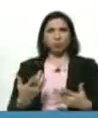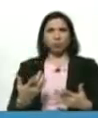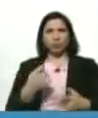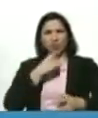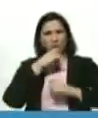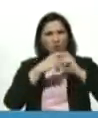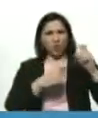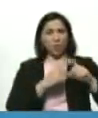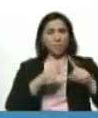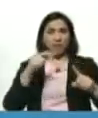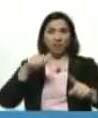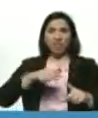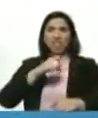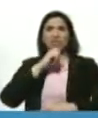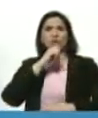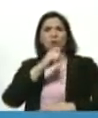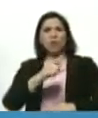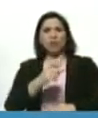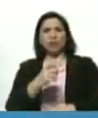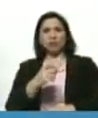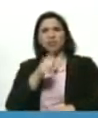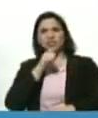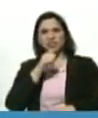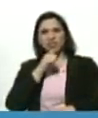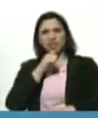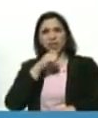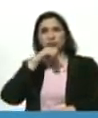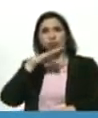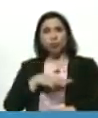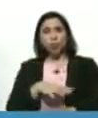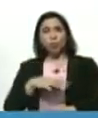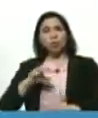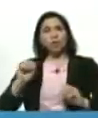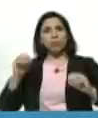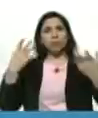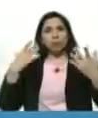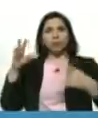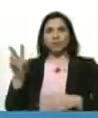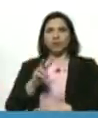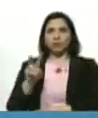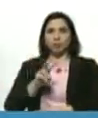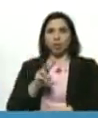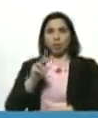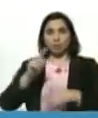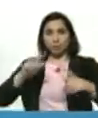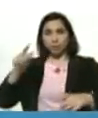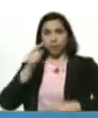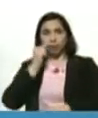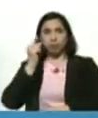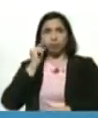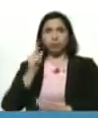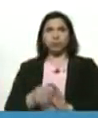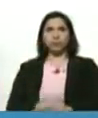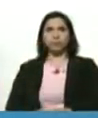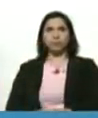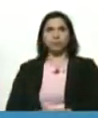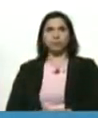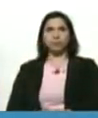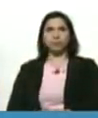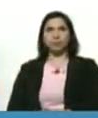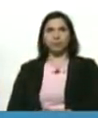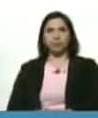pero que no odian esa venezuela a la historia gloriosa de venezuela a los venezolanos y venezolanos no tienen